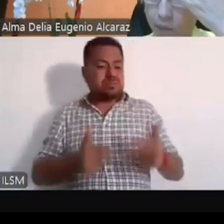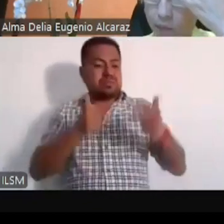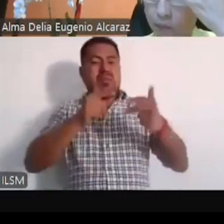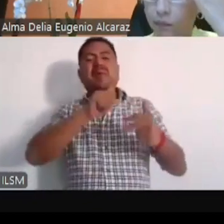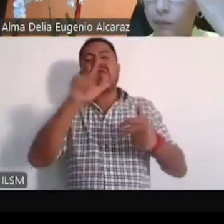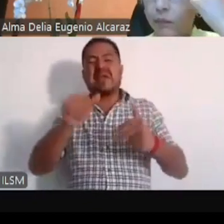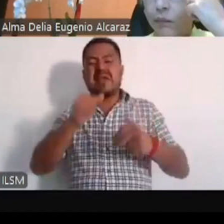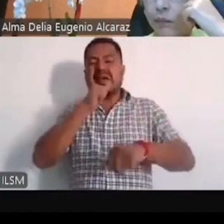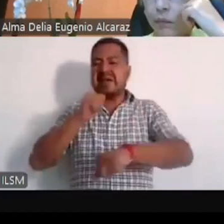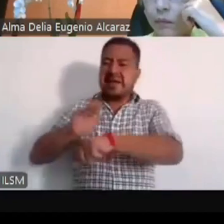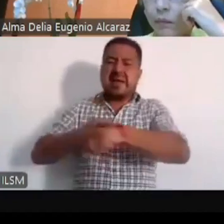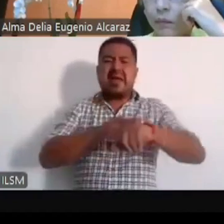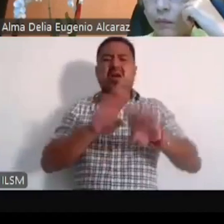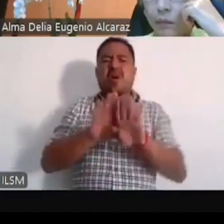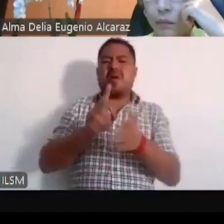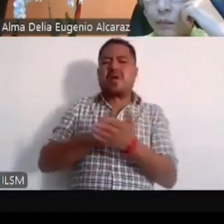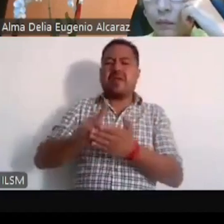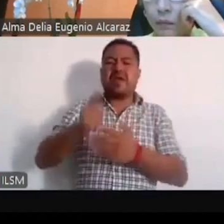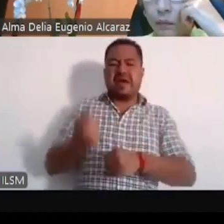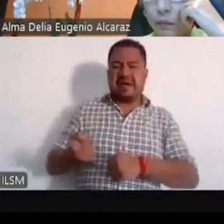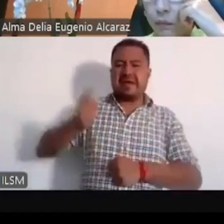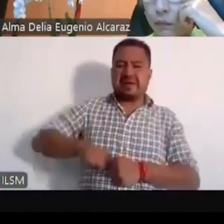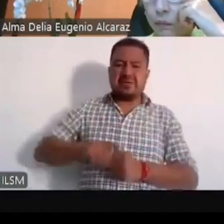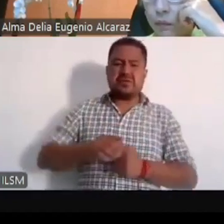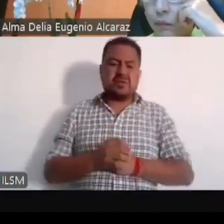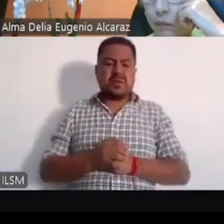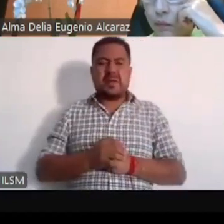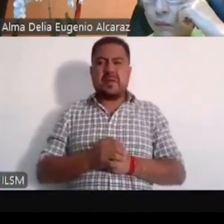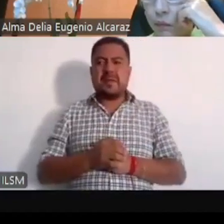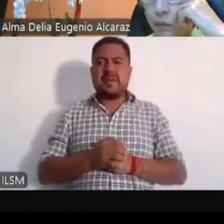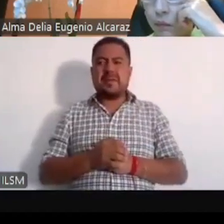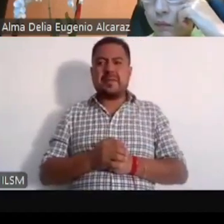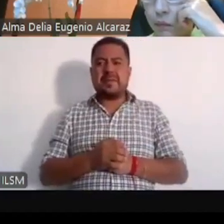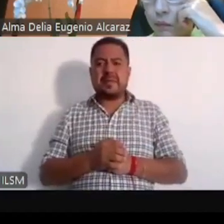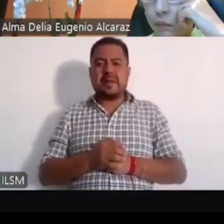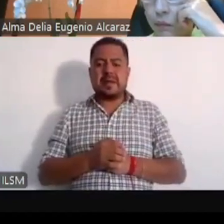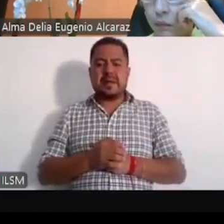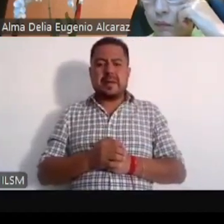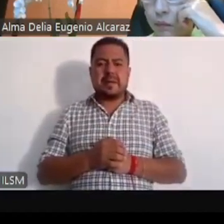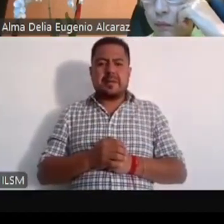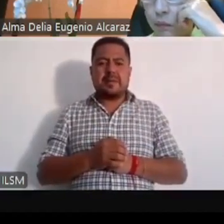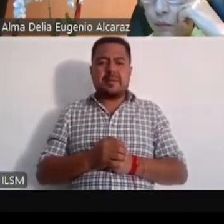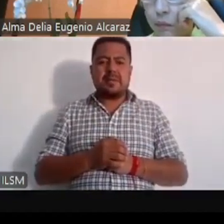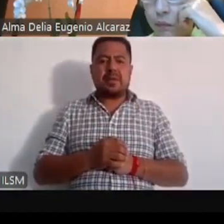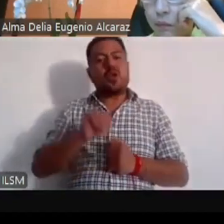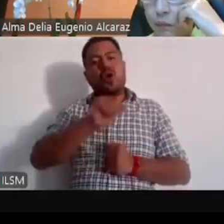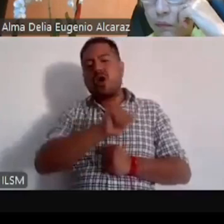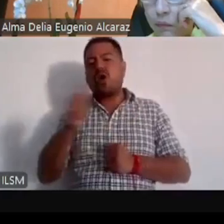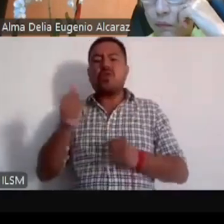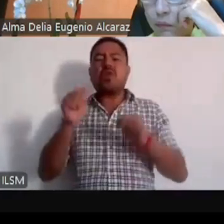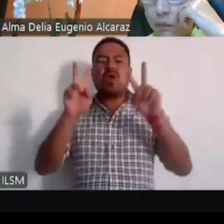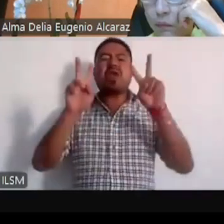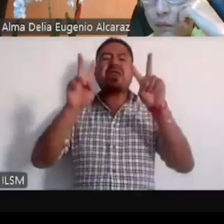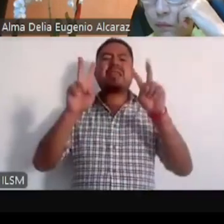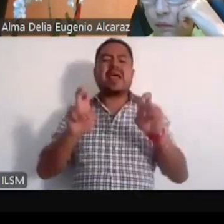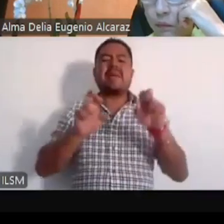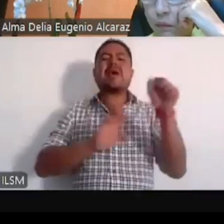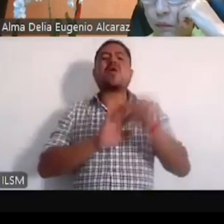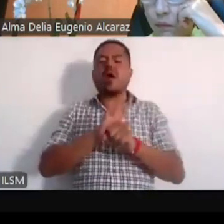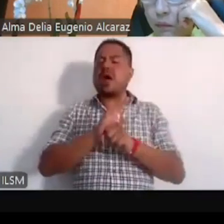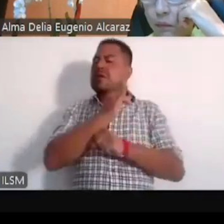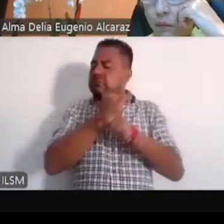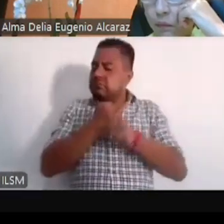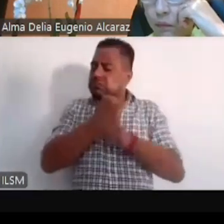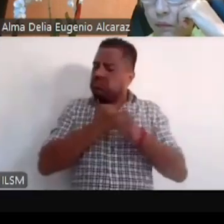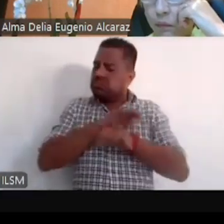consecuencia notificarse como en derecho corresponda el siguiente asunto listado para analizar